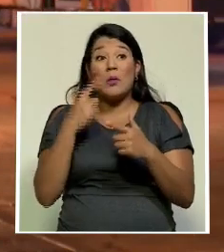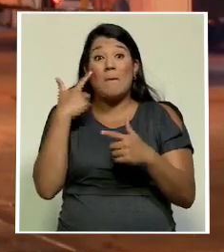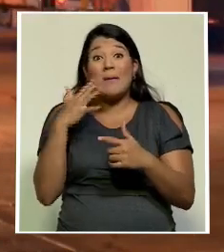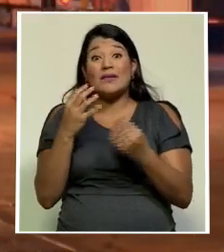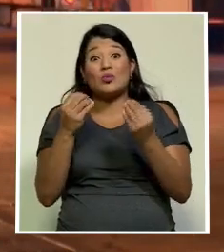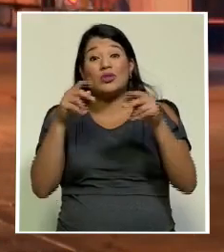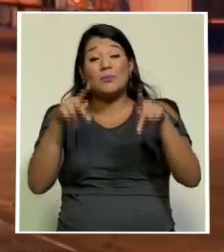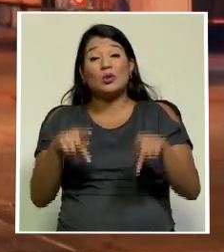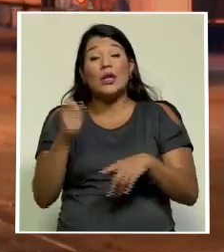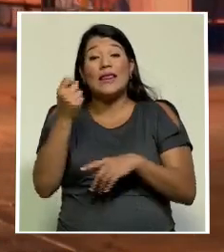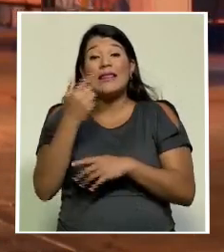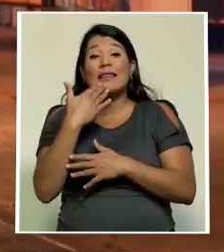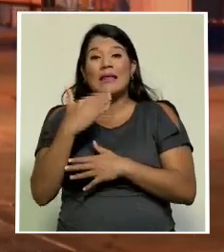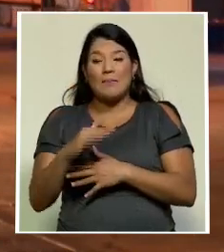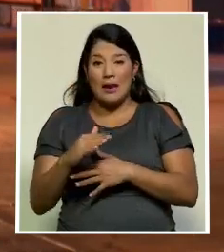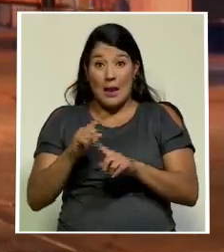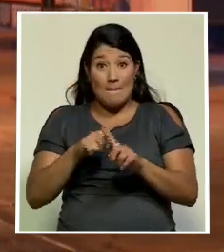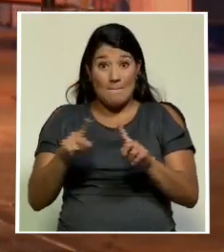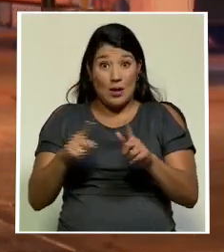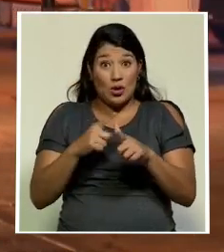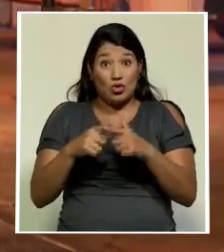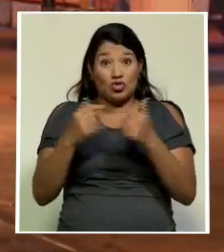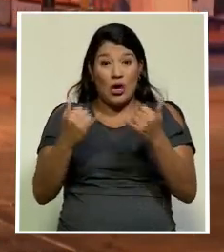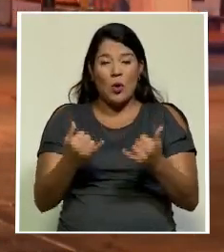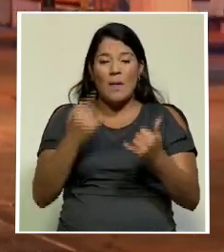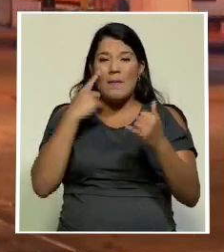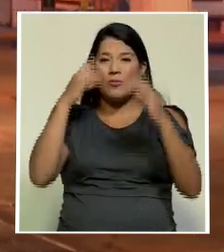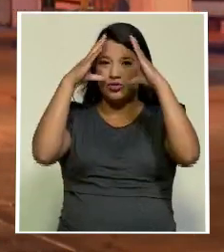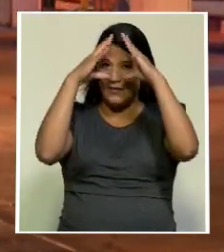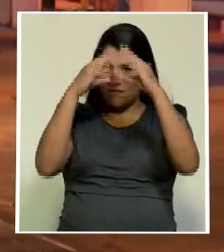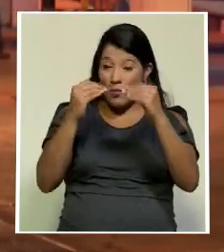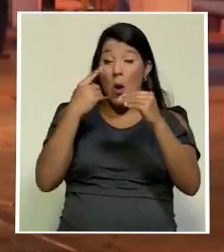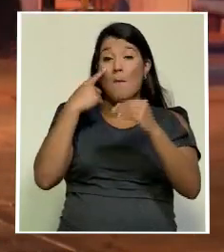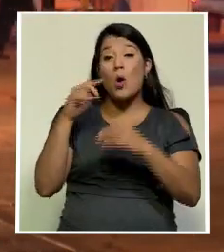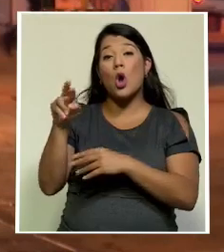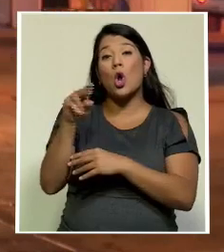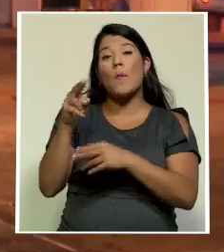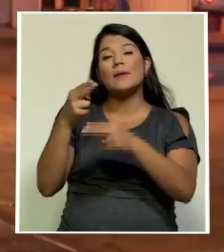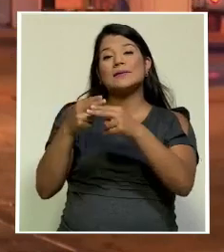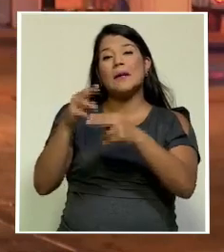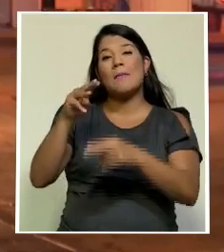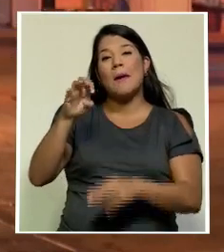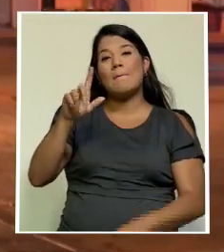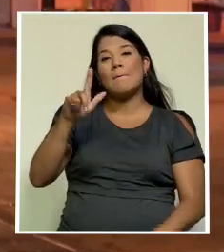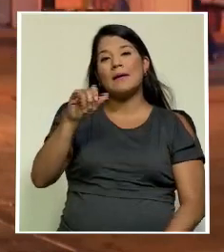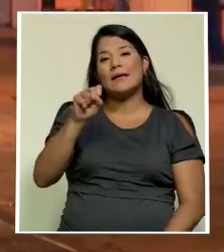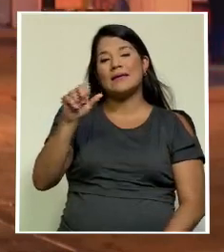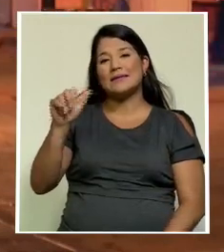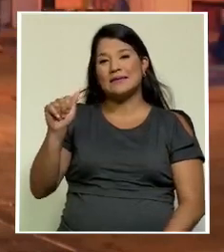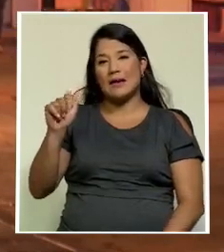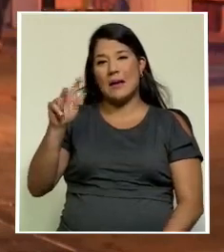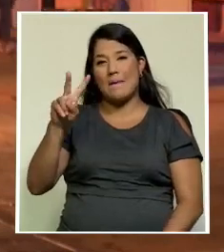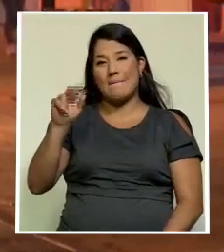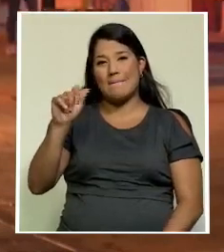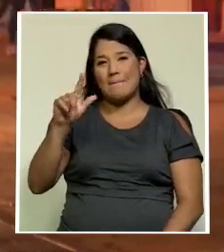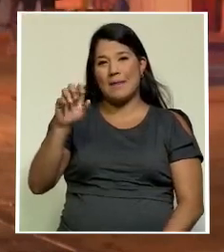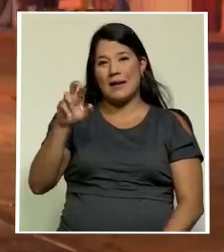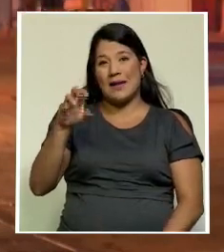el gobierno de la República. Pero vamos a ver la siguiente información de nuestra compañera Melissa Valerio, que nos amplía lo que pasó en esa conferencia de